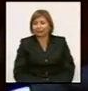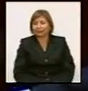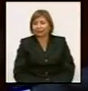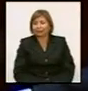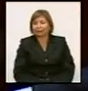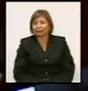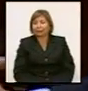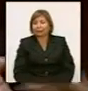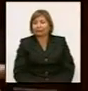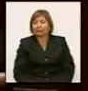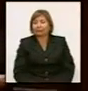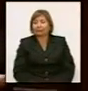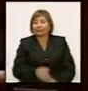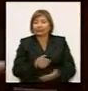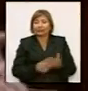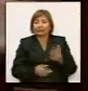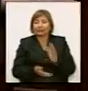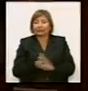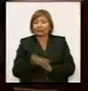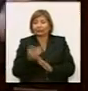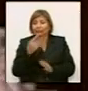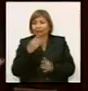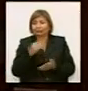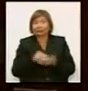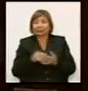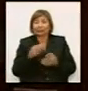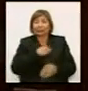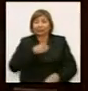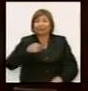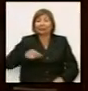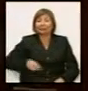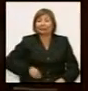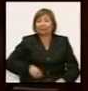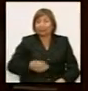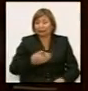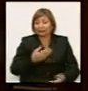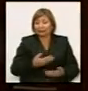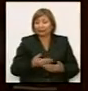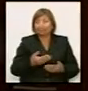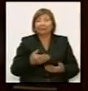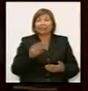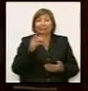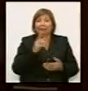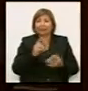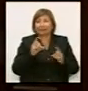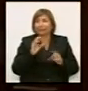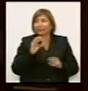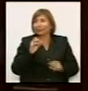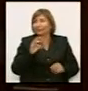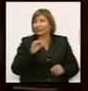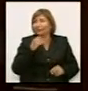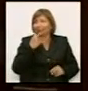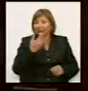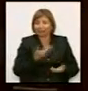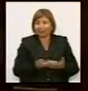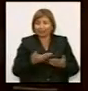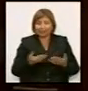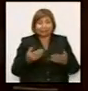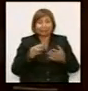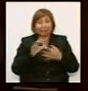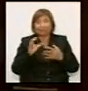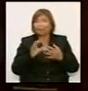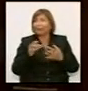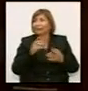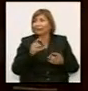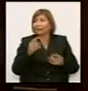Gracias. Y que iba a ir a la presidencia y, con la aristocracia que le caracterizaba desde la